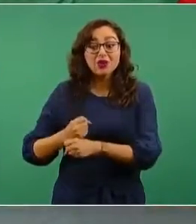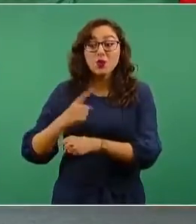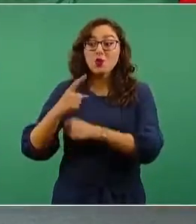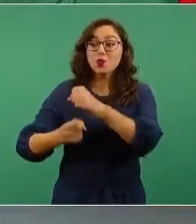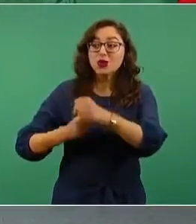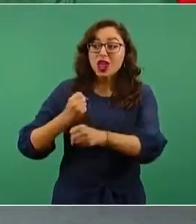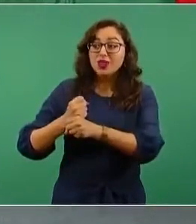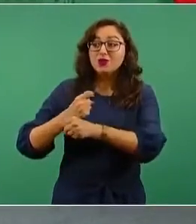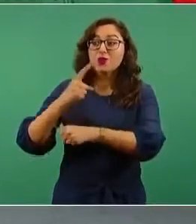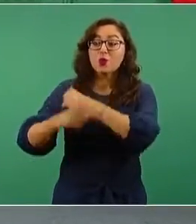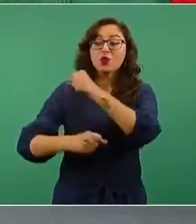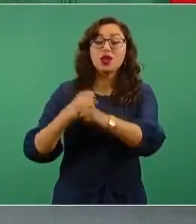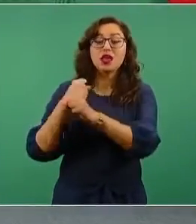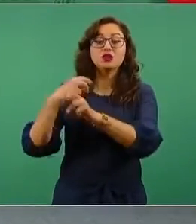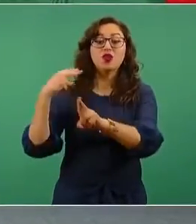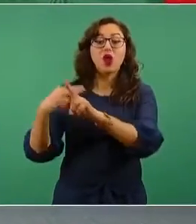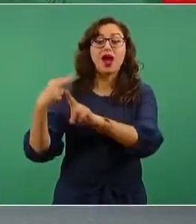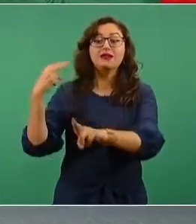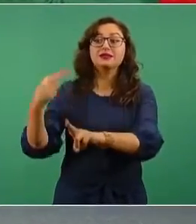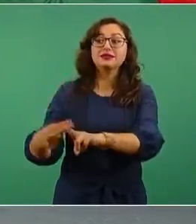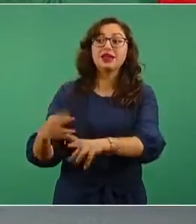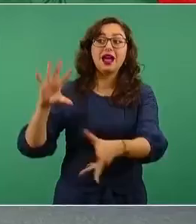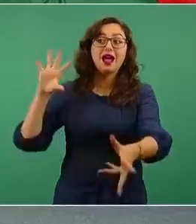durante 20 años.